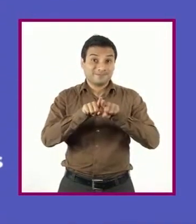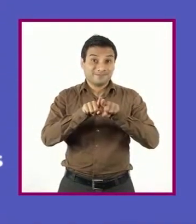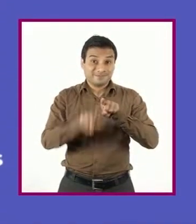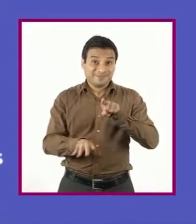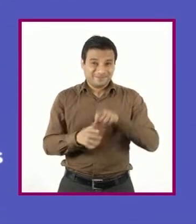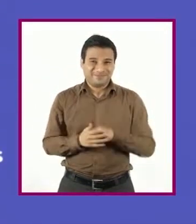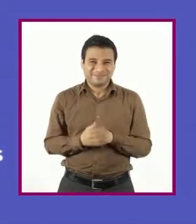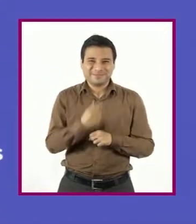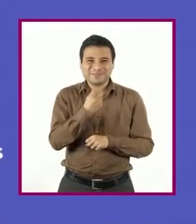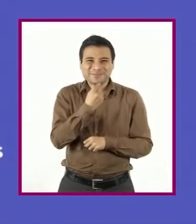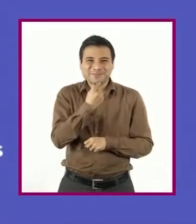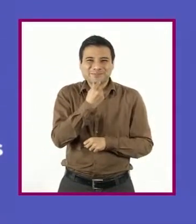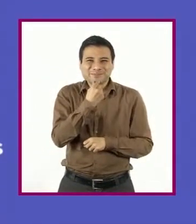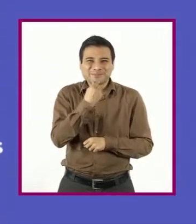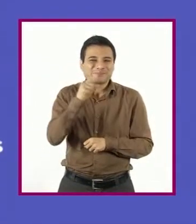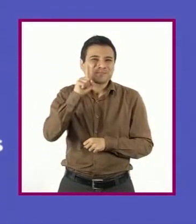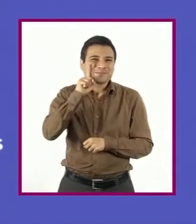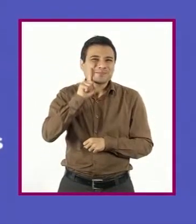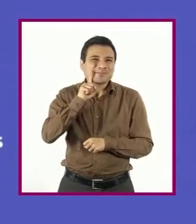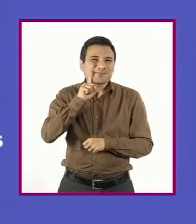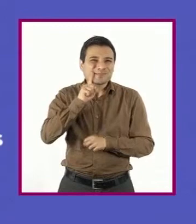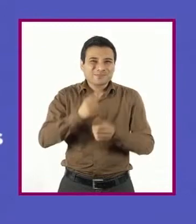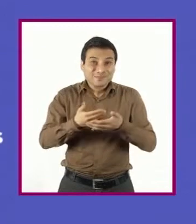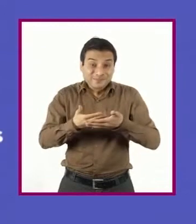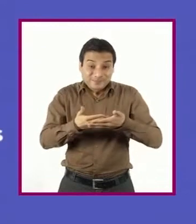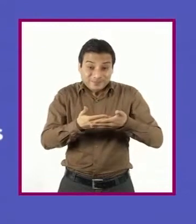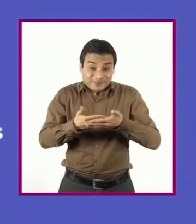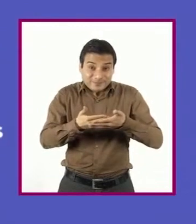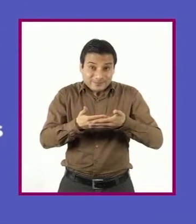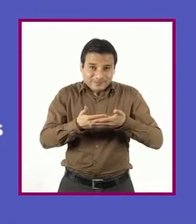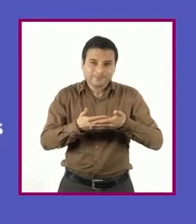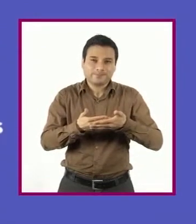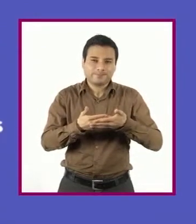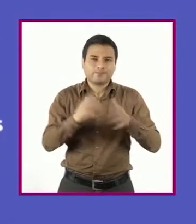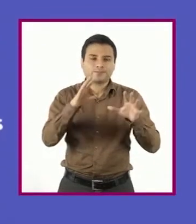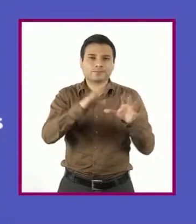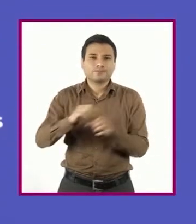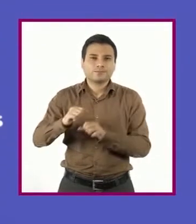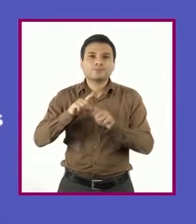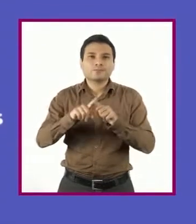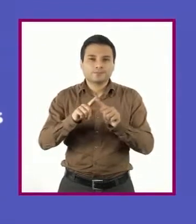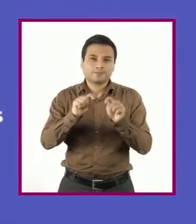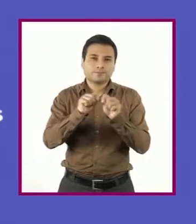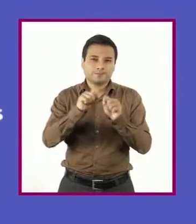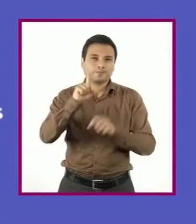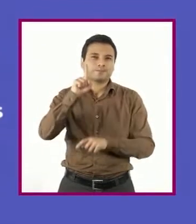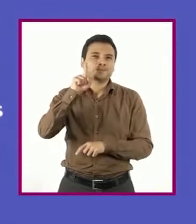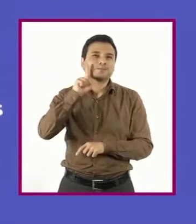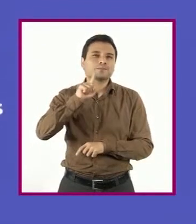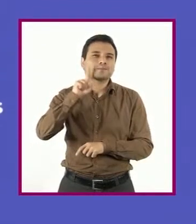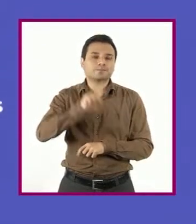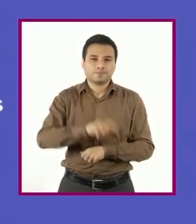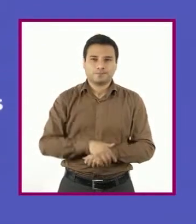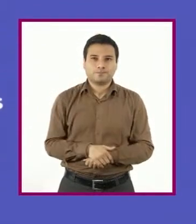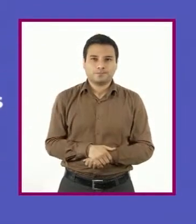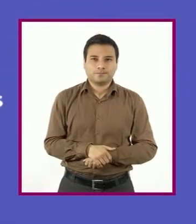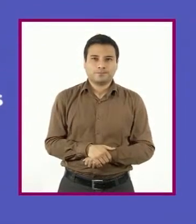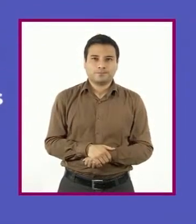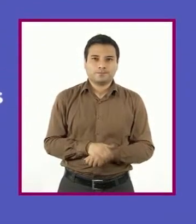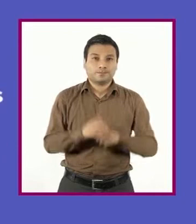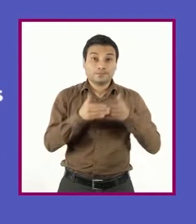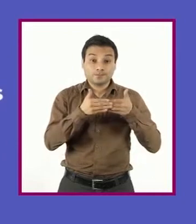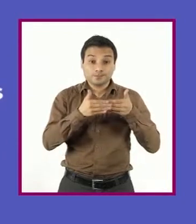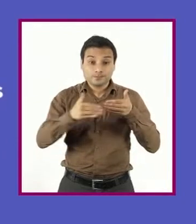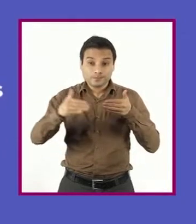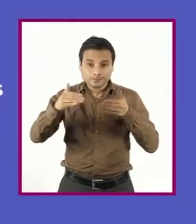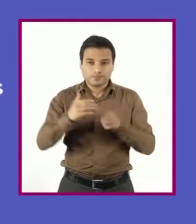niña recién nacida, pues mi madre murió al dar la luz, quedó a cargo de mi tía materna, Cecilia García. A los pocos años